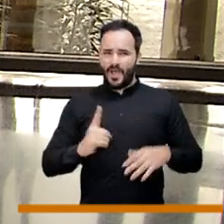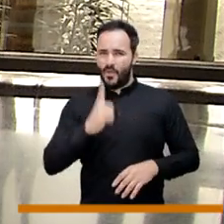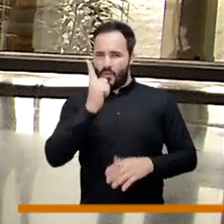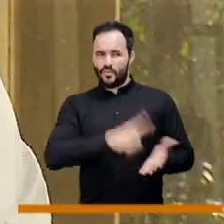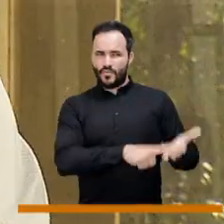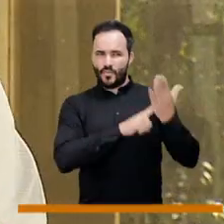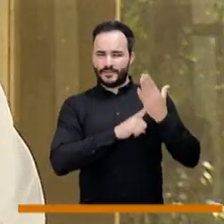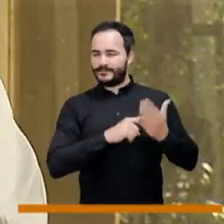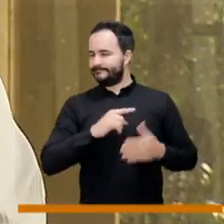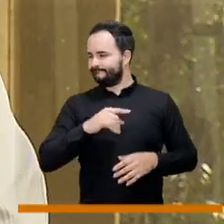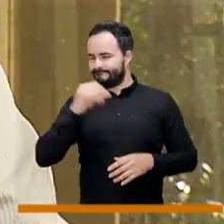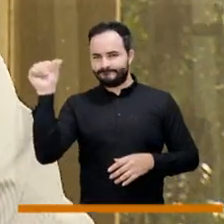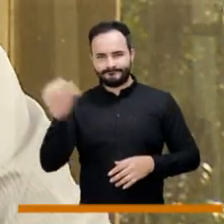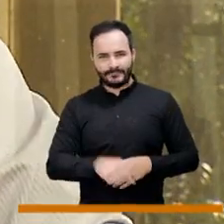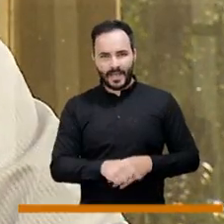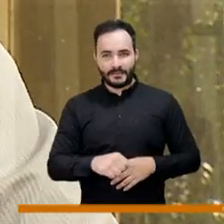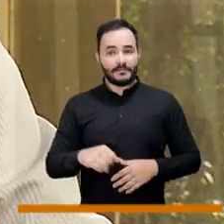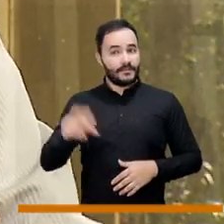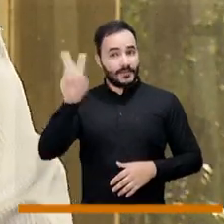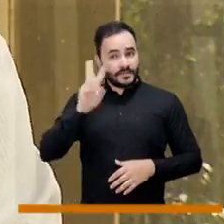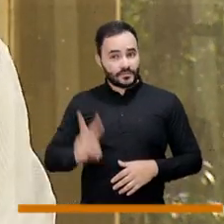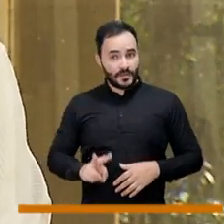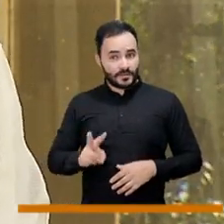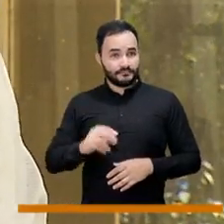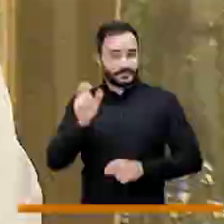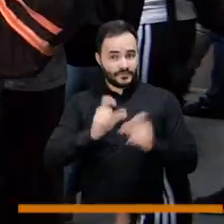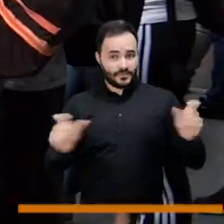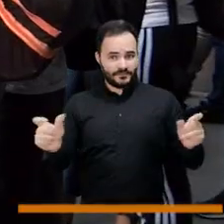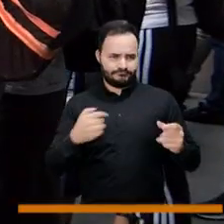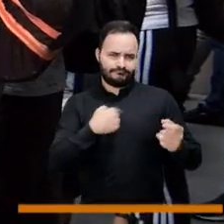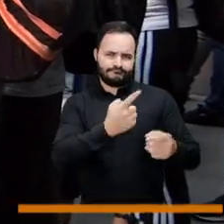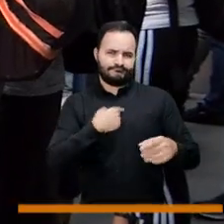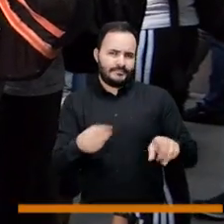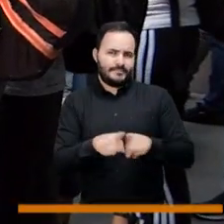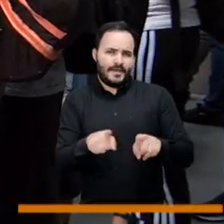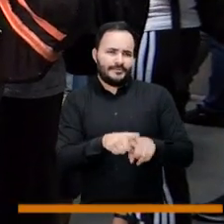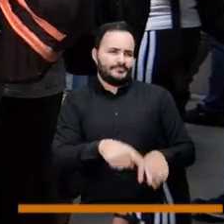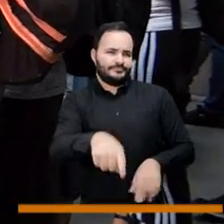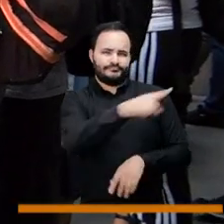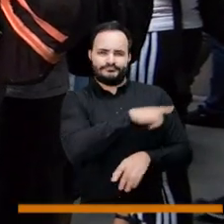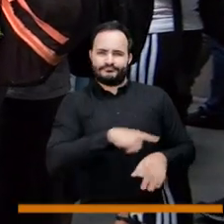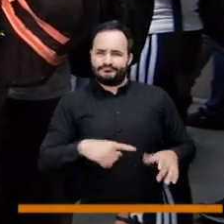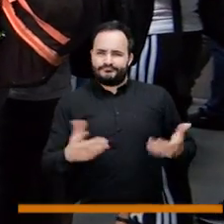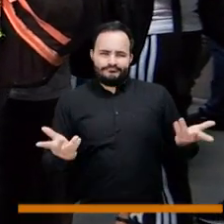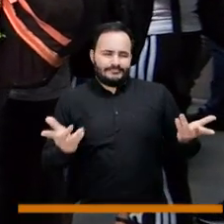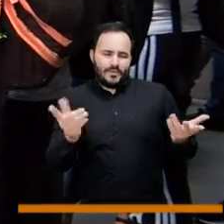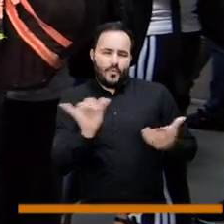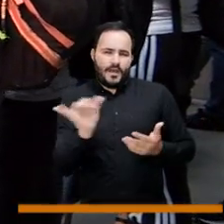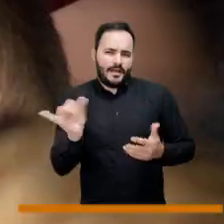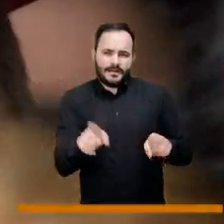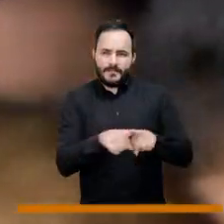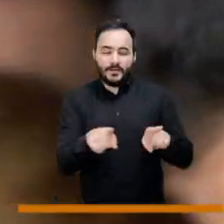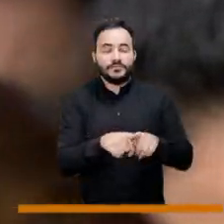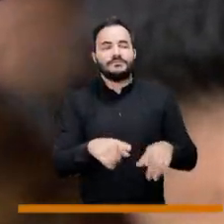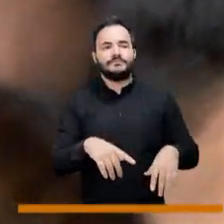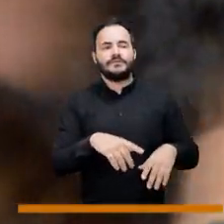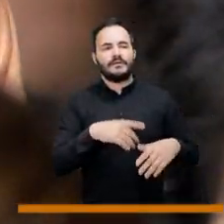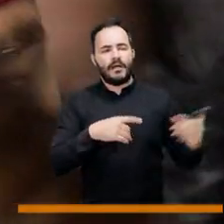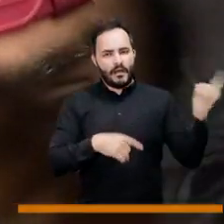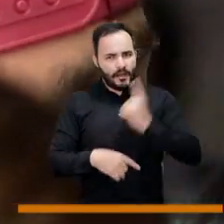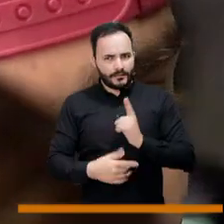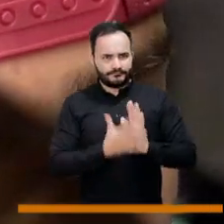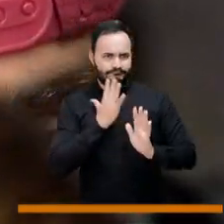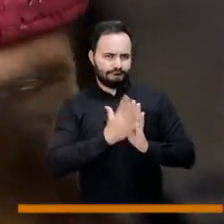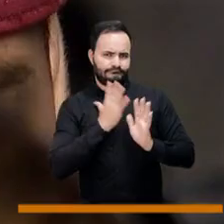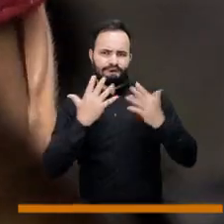hermanos venezolanos que hoy se encuentran en nuestro país, digamos, son una muestra de ello. Primero, la mayor solidaridad del mundo, la